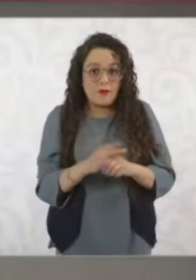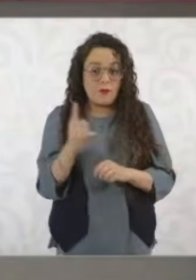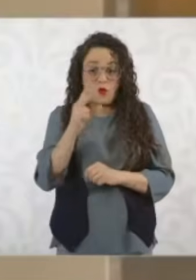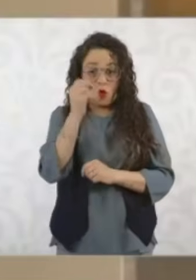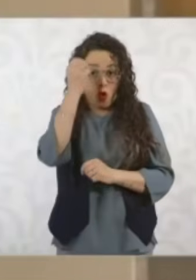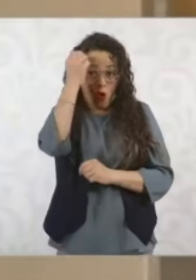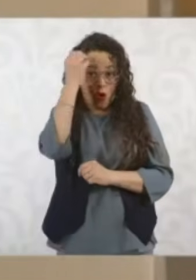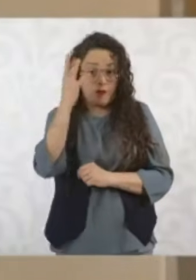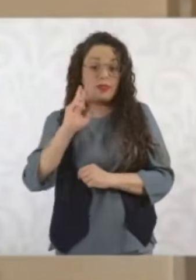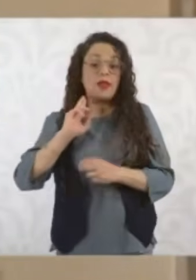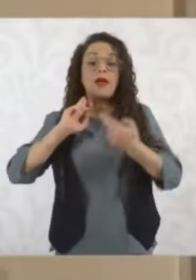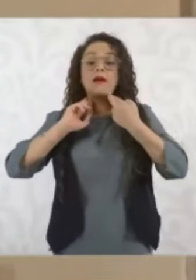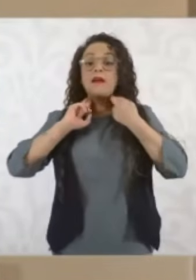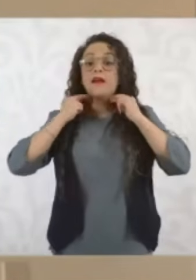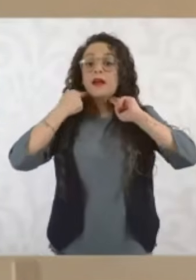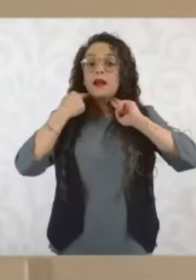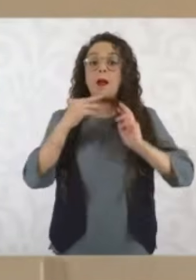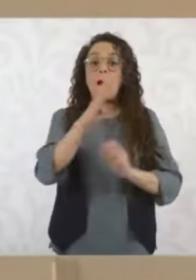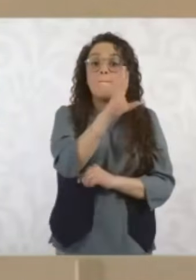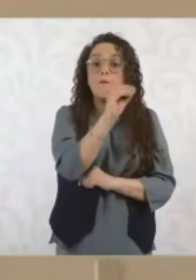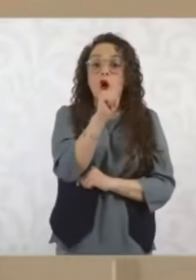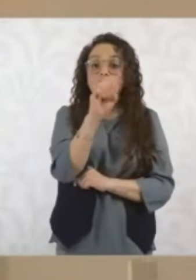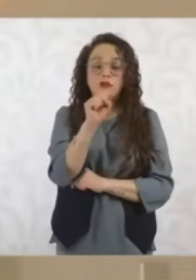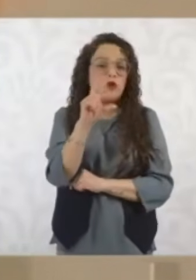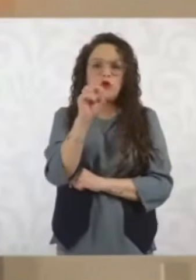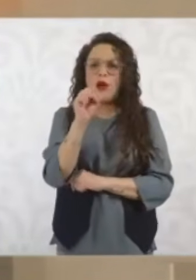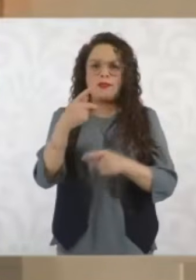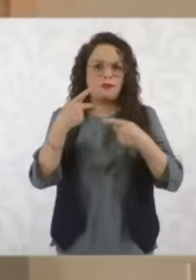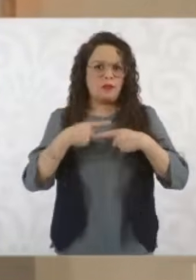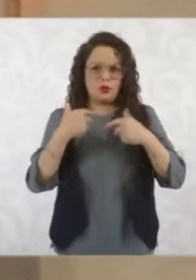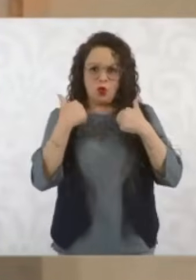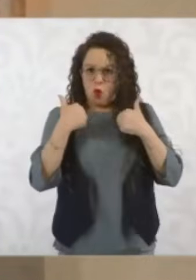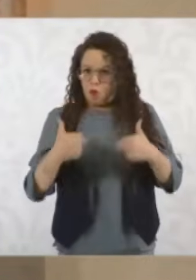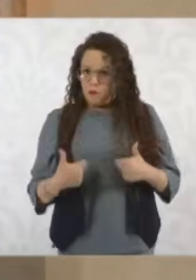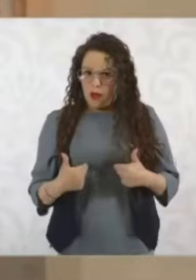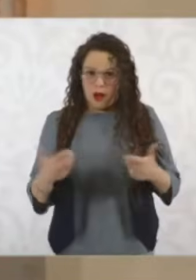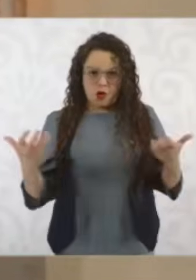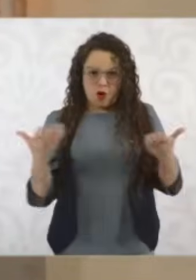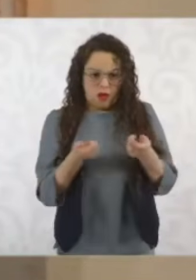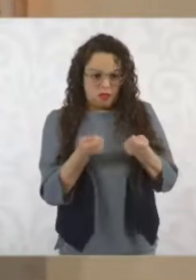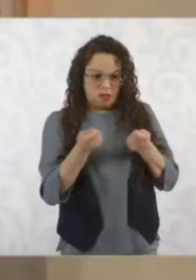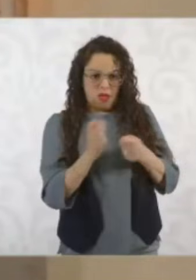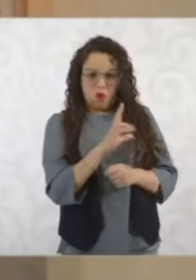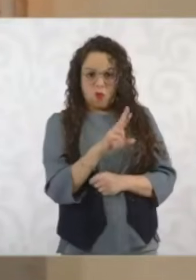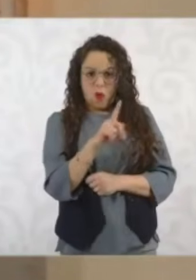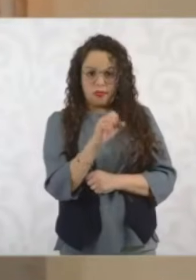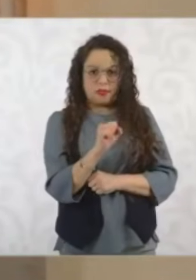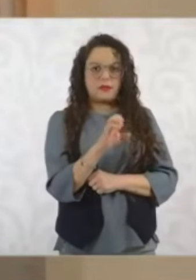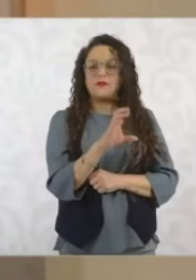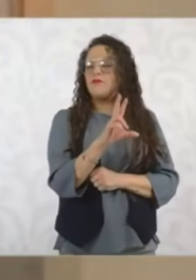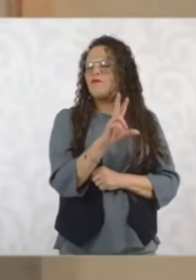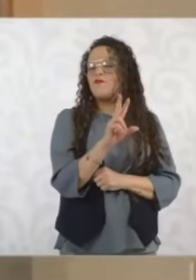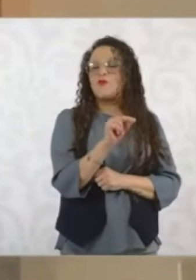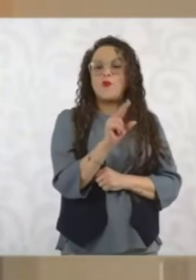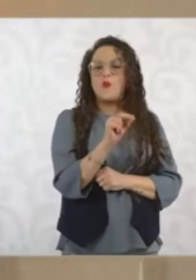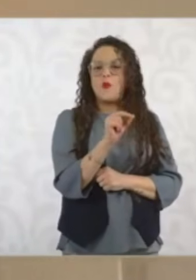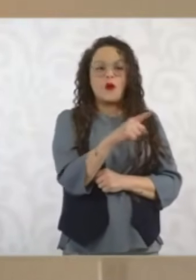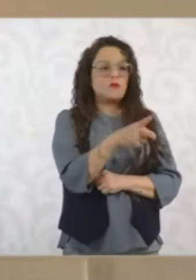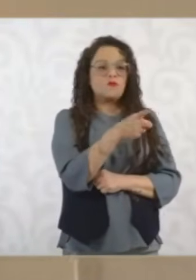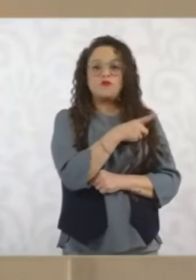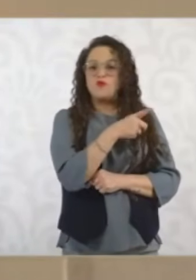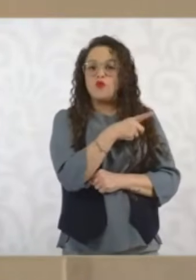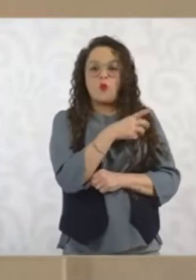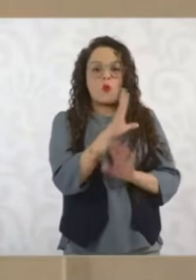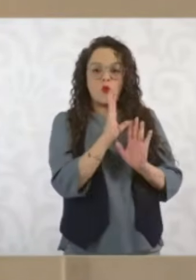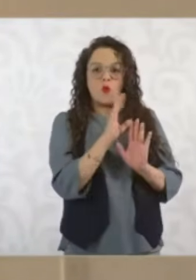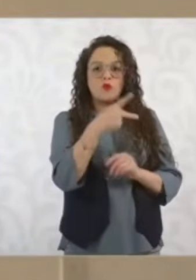bots no son seres humanos que están atrás de las cuentas, no son personas autónomas que están